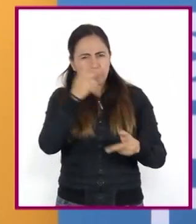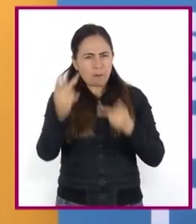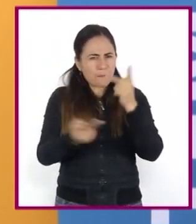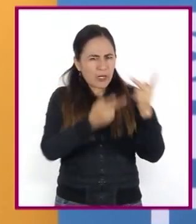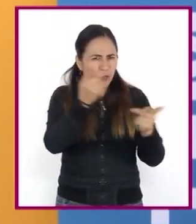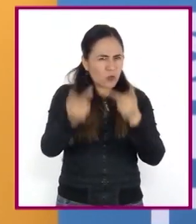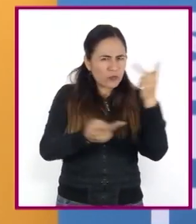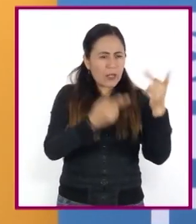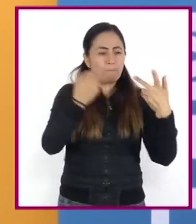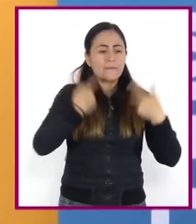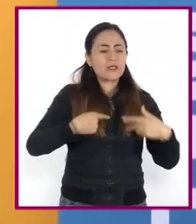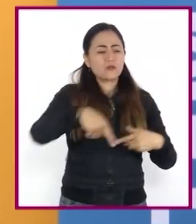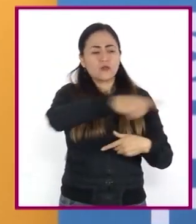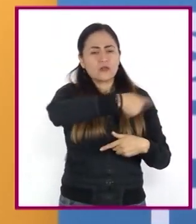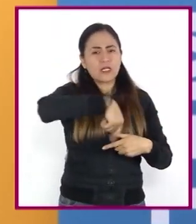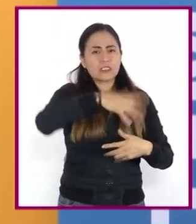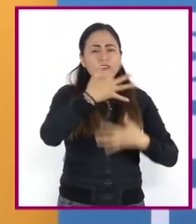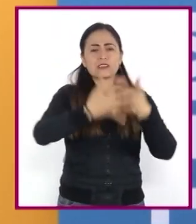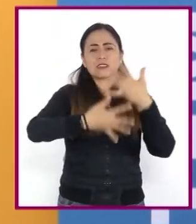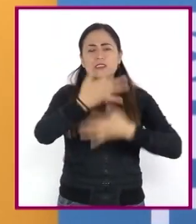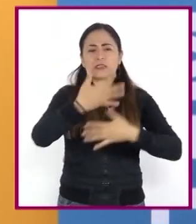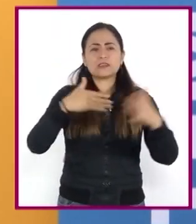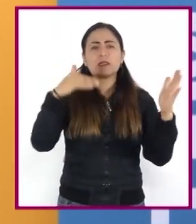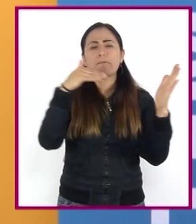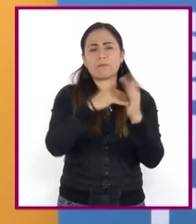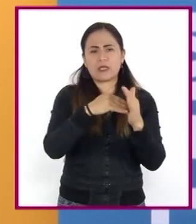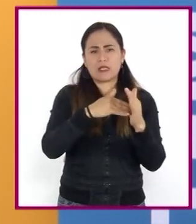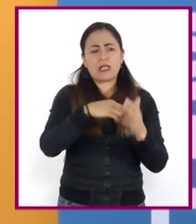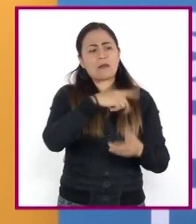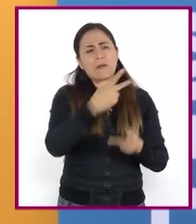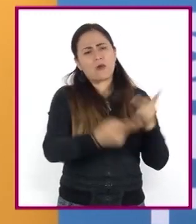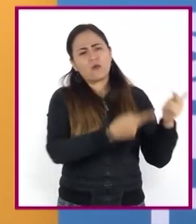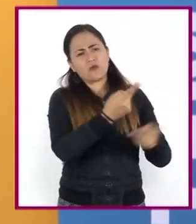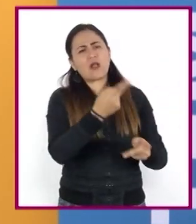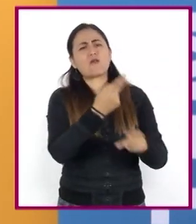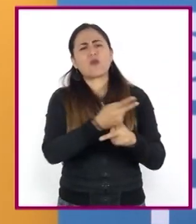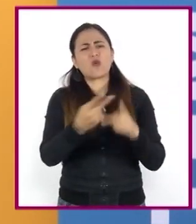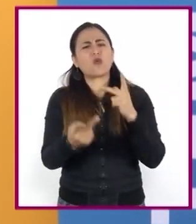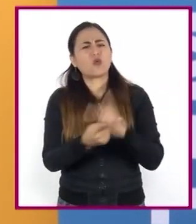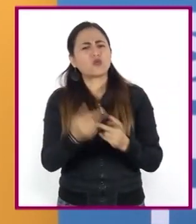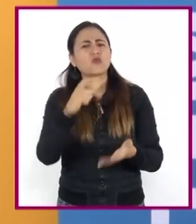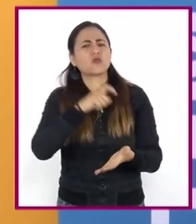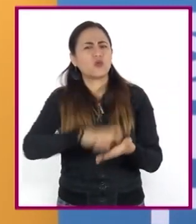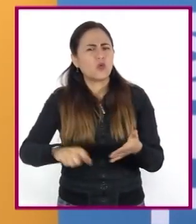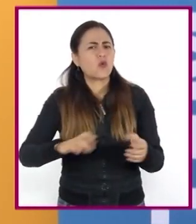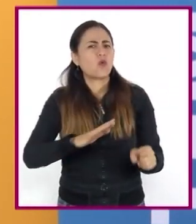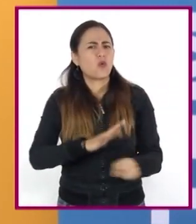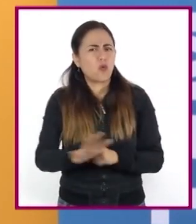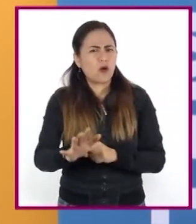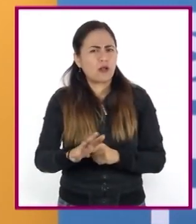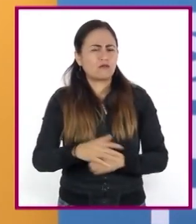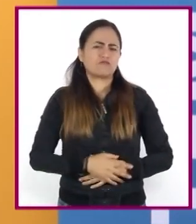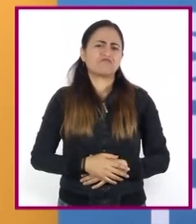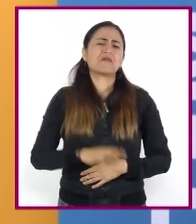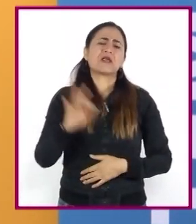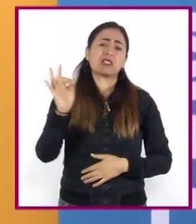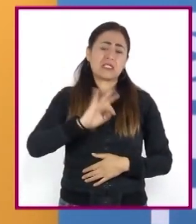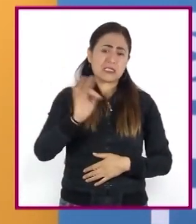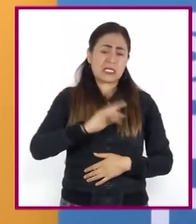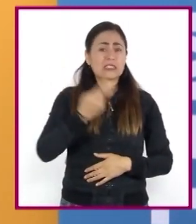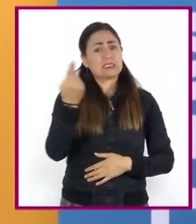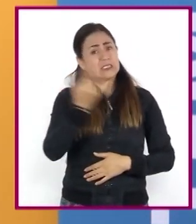15,000 personas para conocer qué tipo de productos consumen y poder determinar en qué productos es